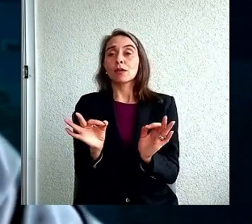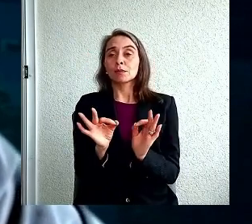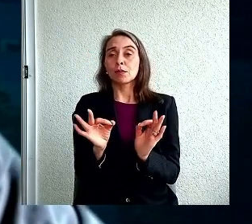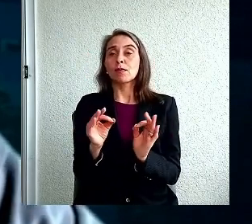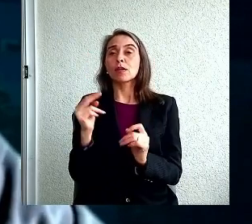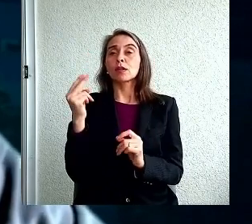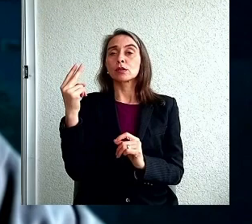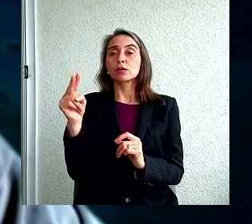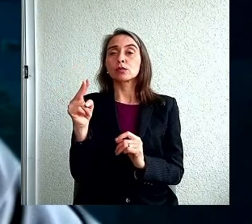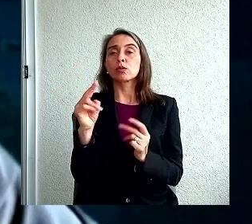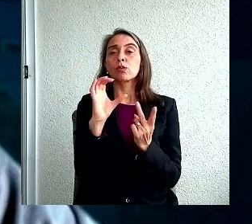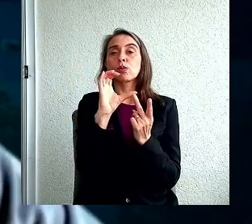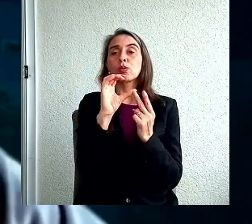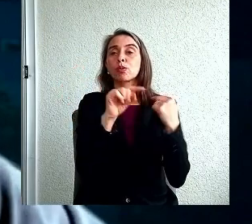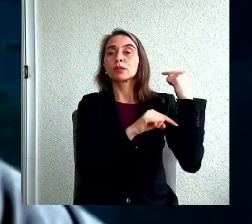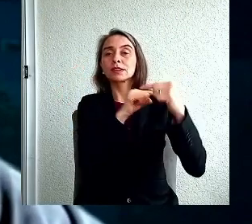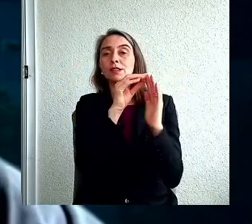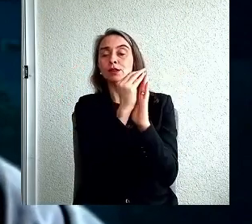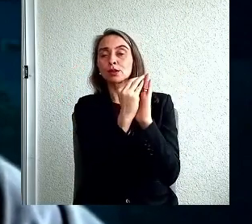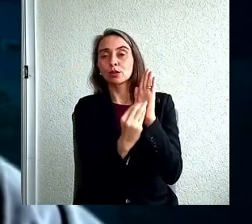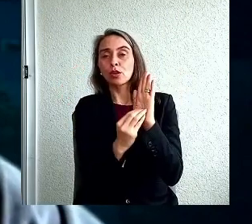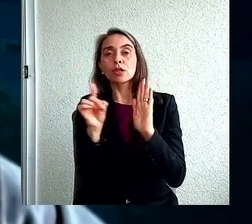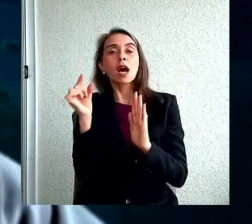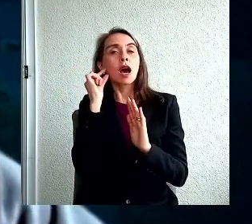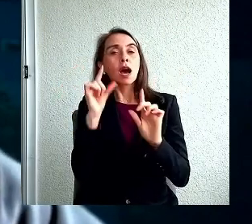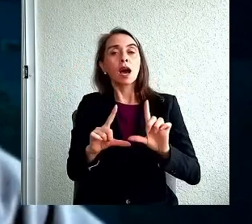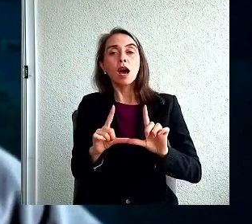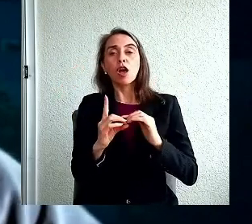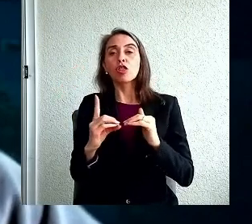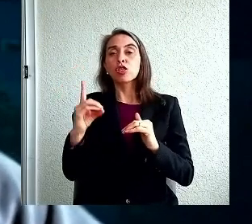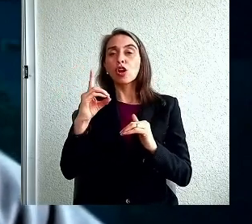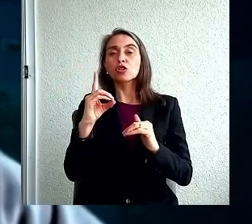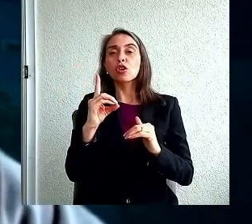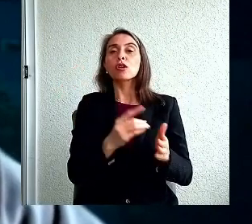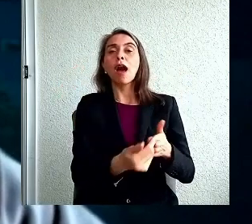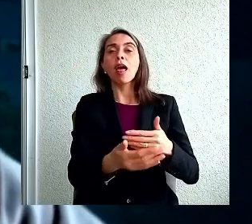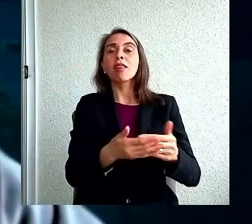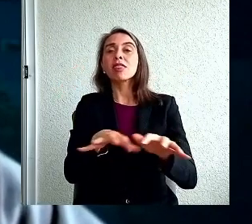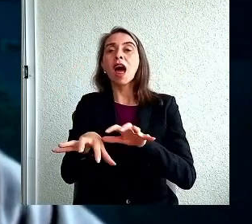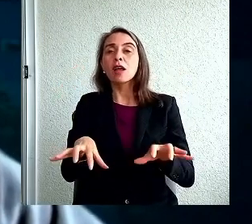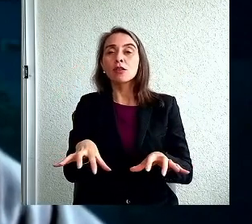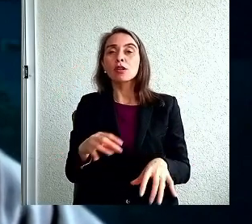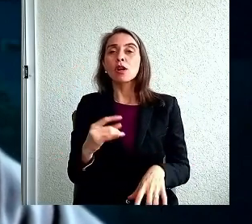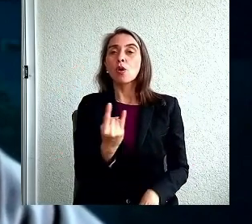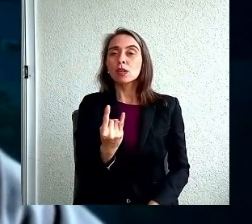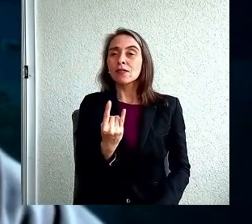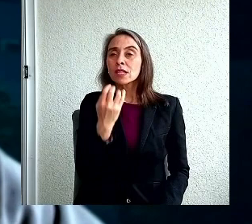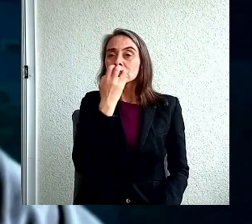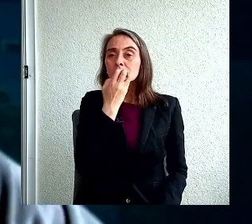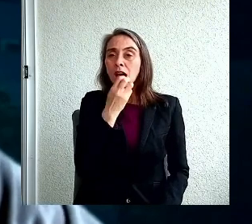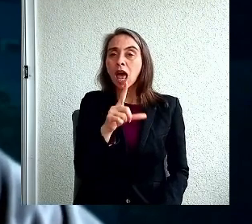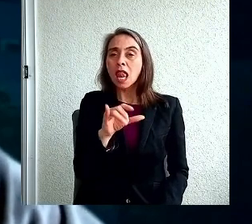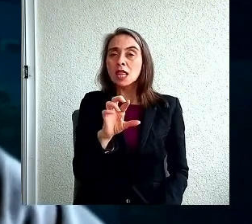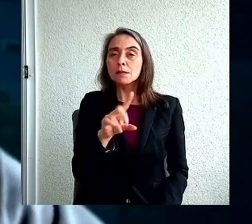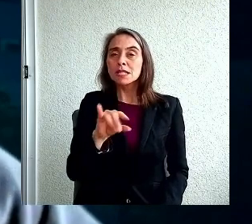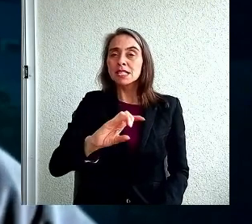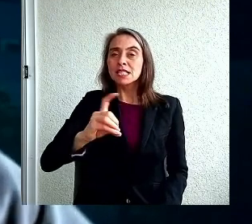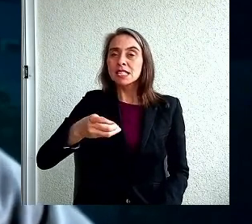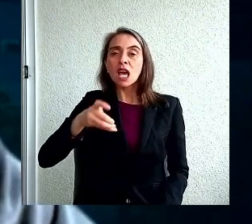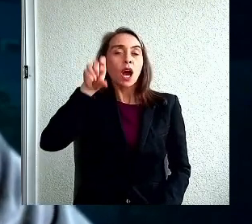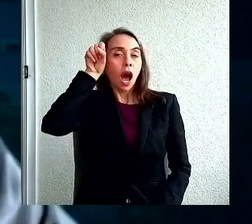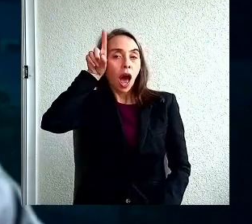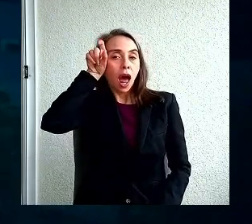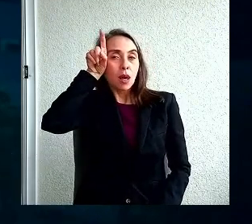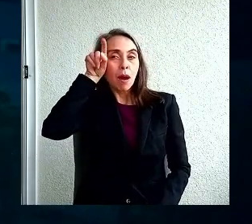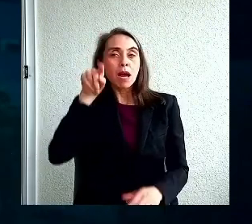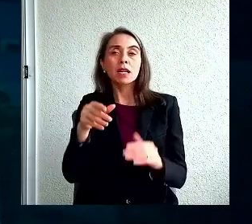es doctora en Recursos Naturales de la Universidad de Justus Liebig de Gießen en Alemania. Es actualmente académica en la Facultad de Recursos Naturales